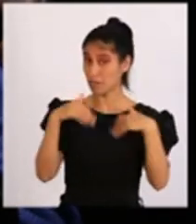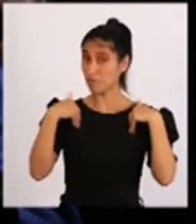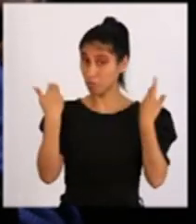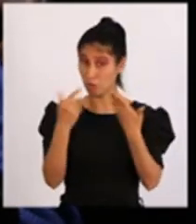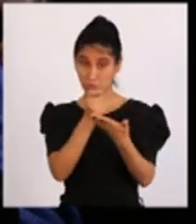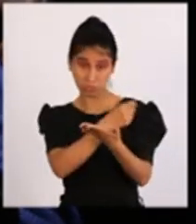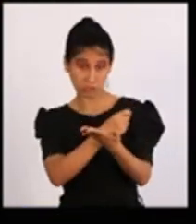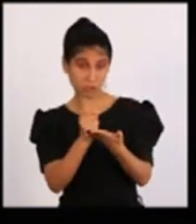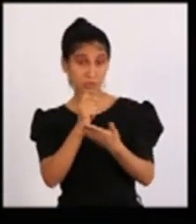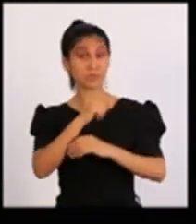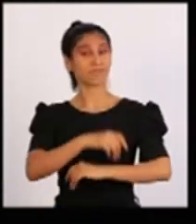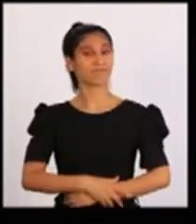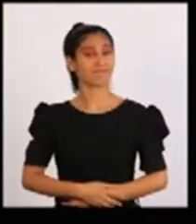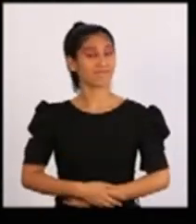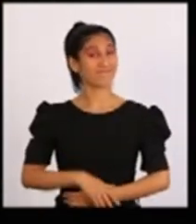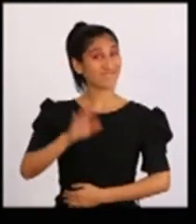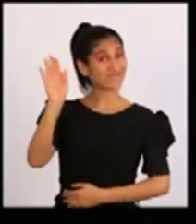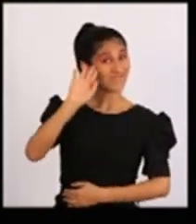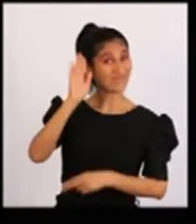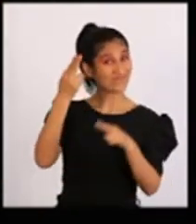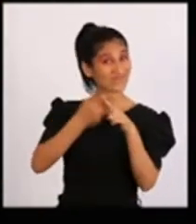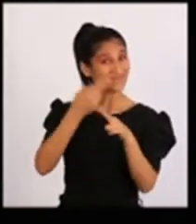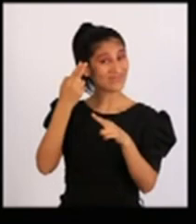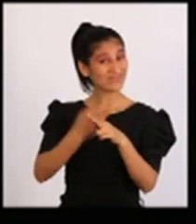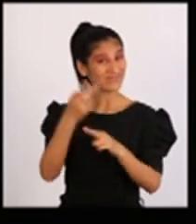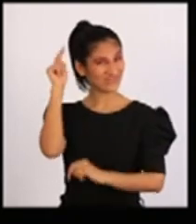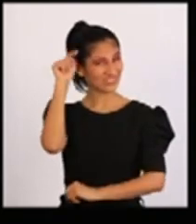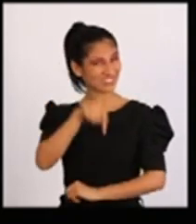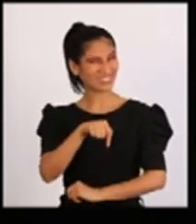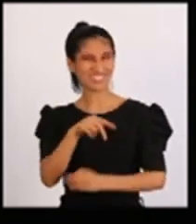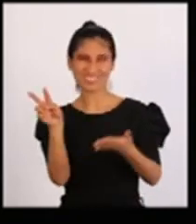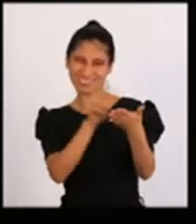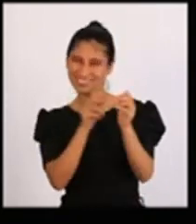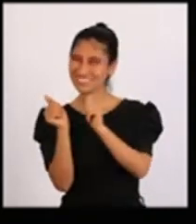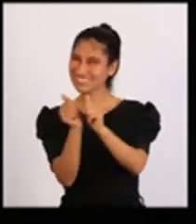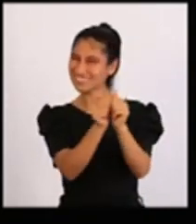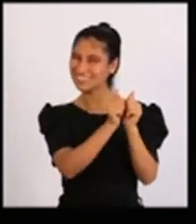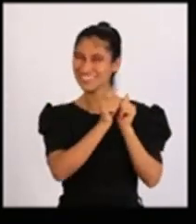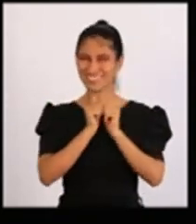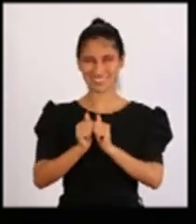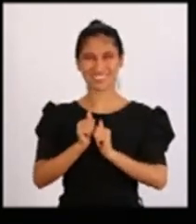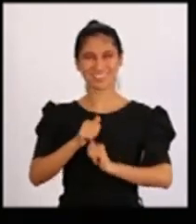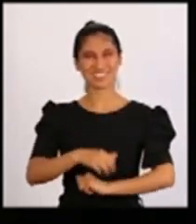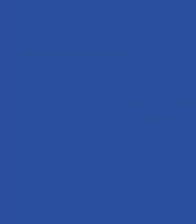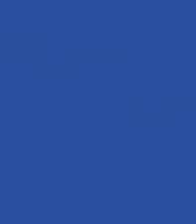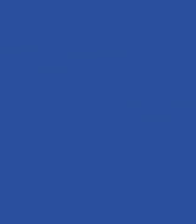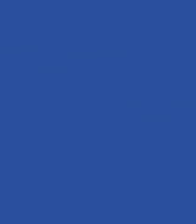¡Nos vemos pronto! Aquí en Leemos Juntos.